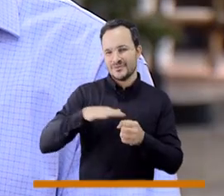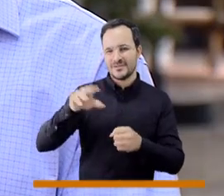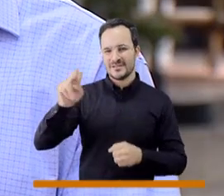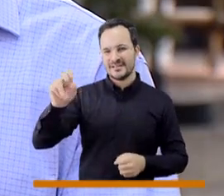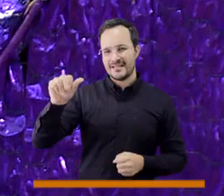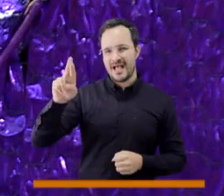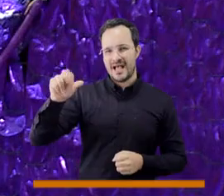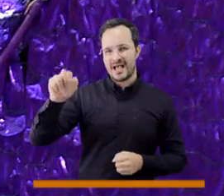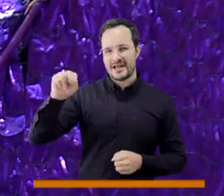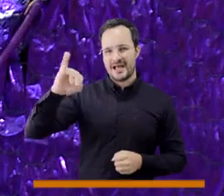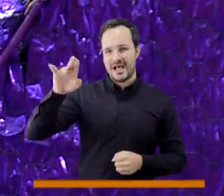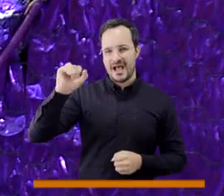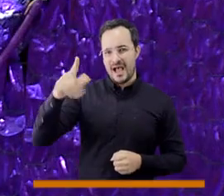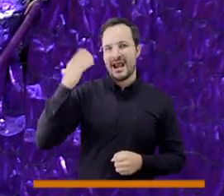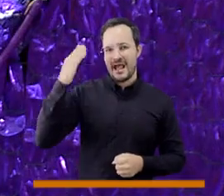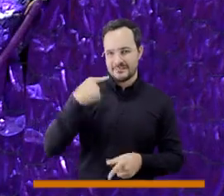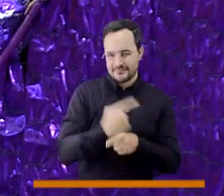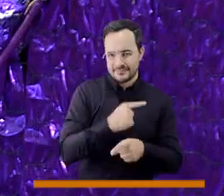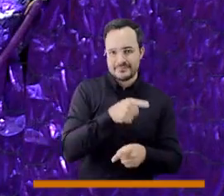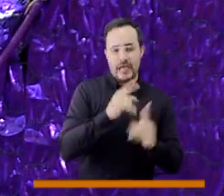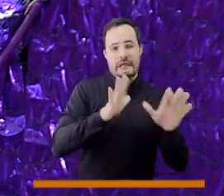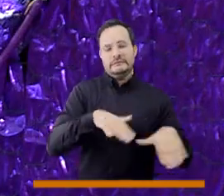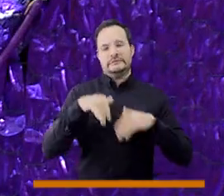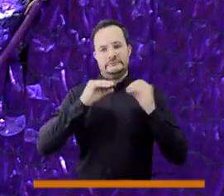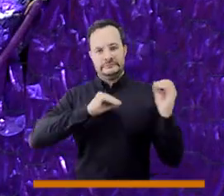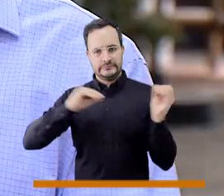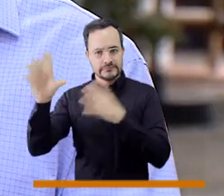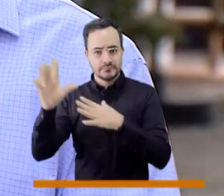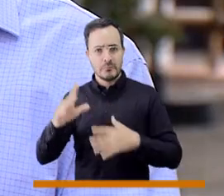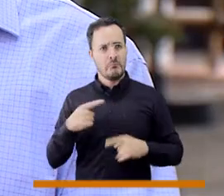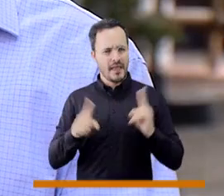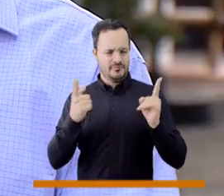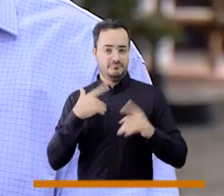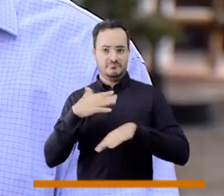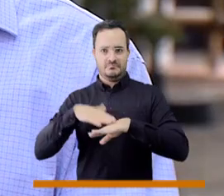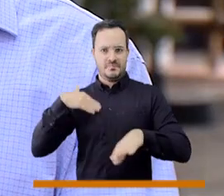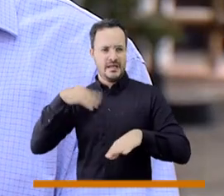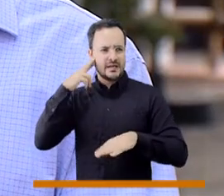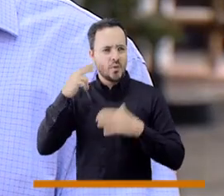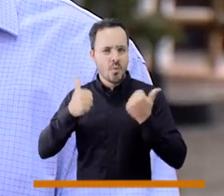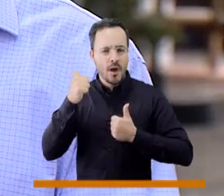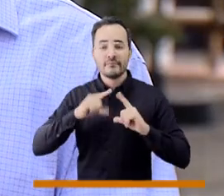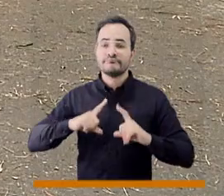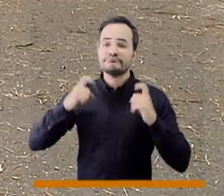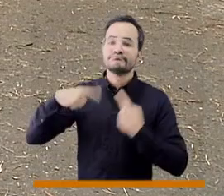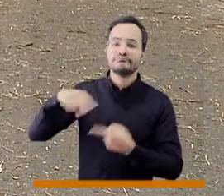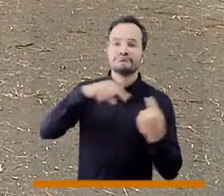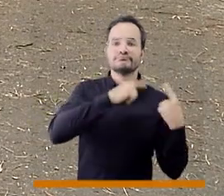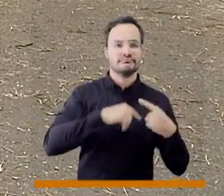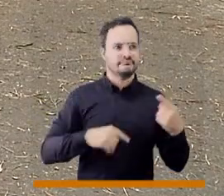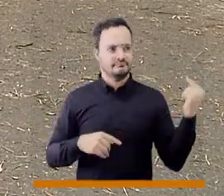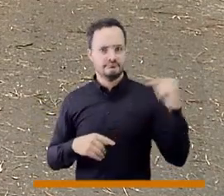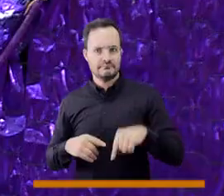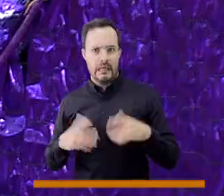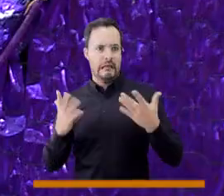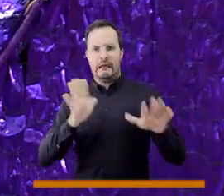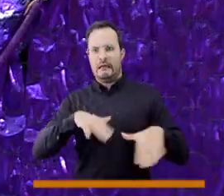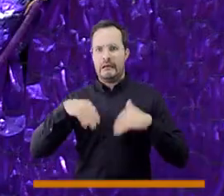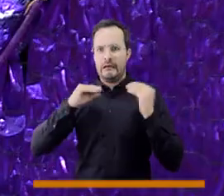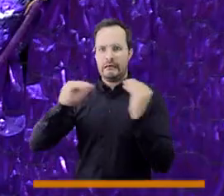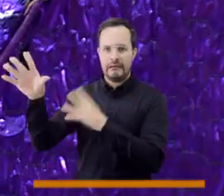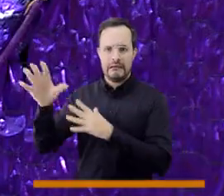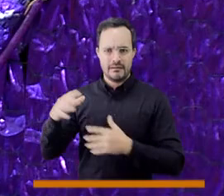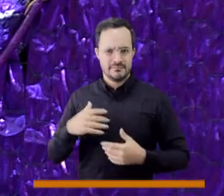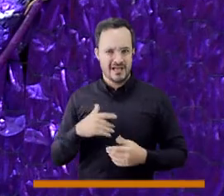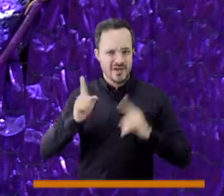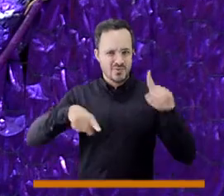Naranjal, pero no se había considerado que la llegada masiva de turistas fuera la encargada de generar nuevamente el fenómeno en la